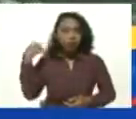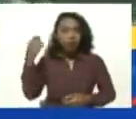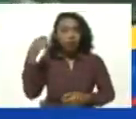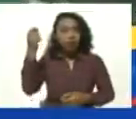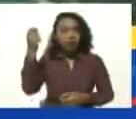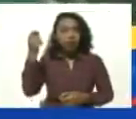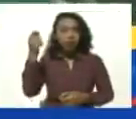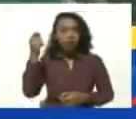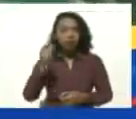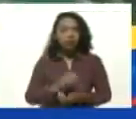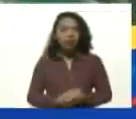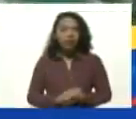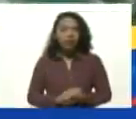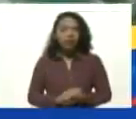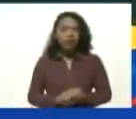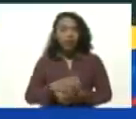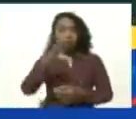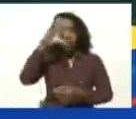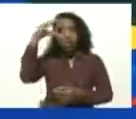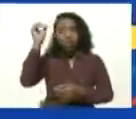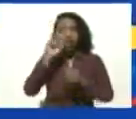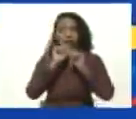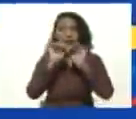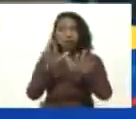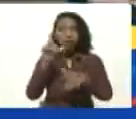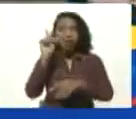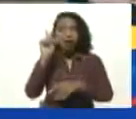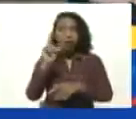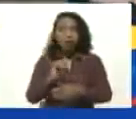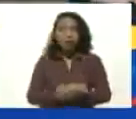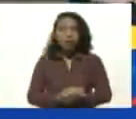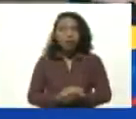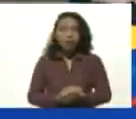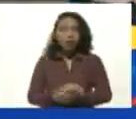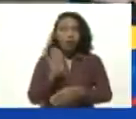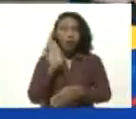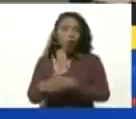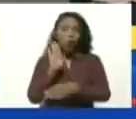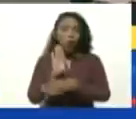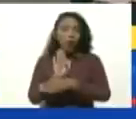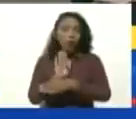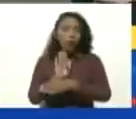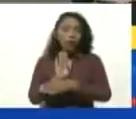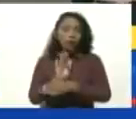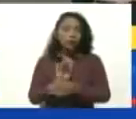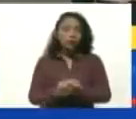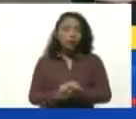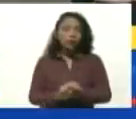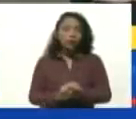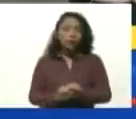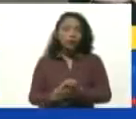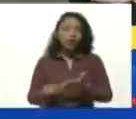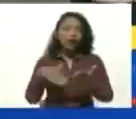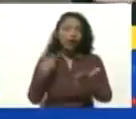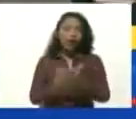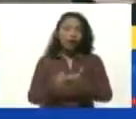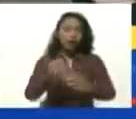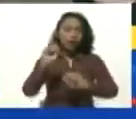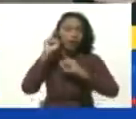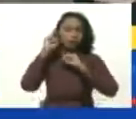José Vázquez, que Dios los bendiga también. Los cuide y los ampare. Hasta la